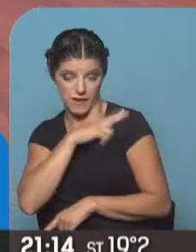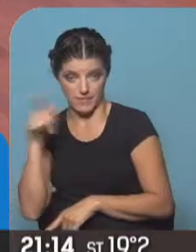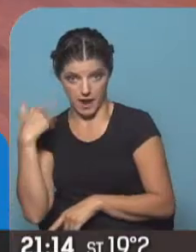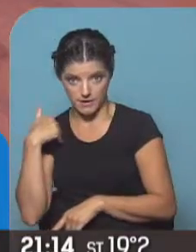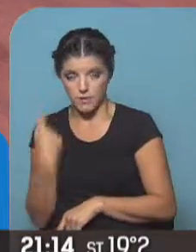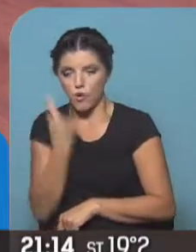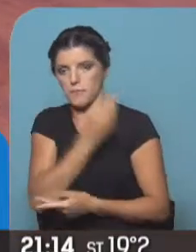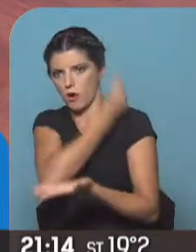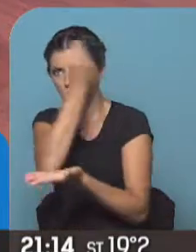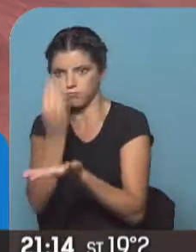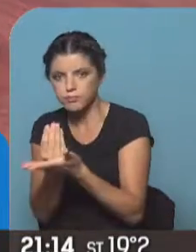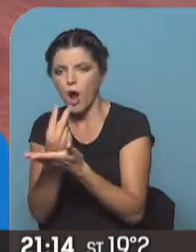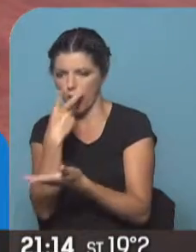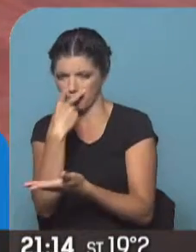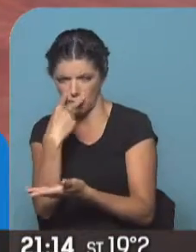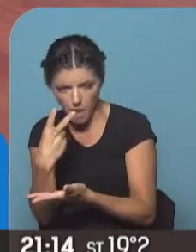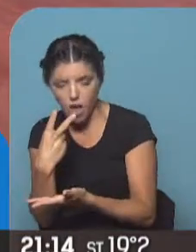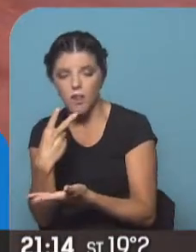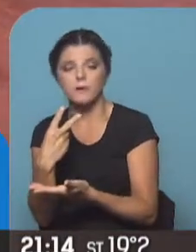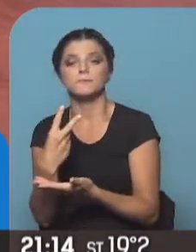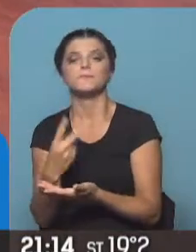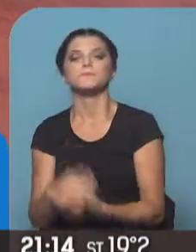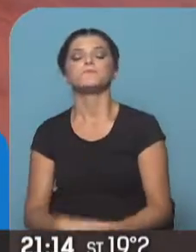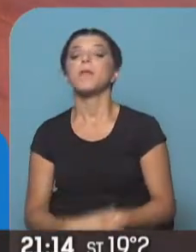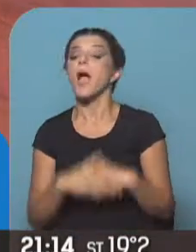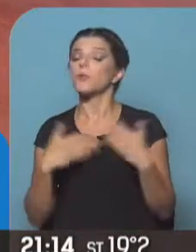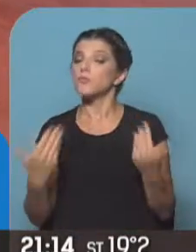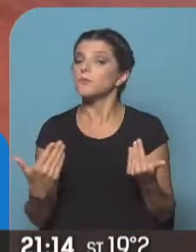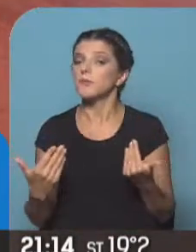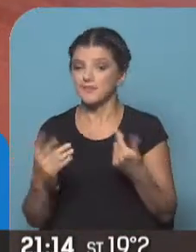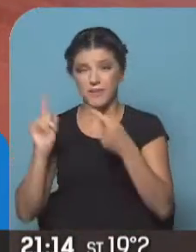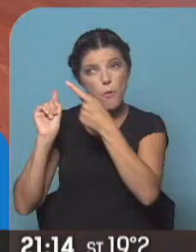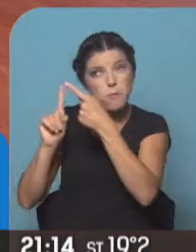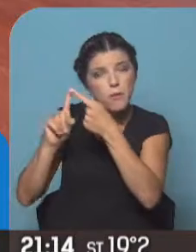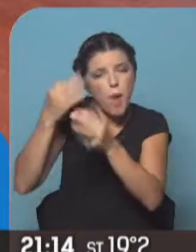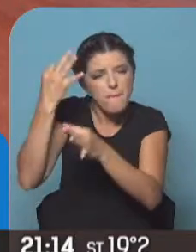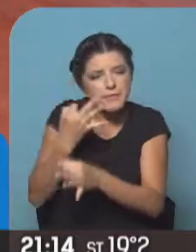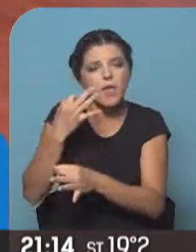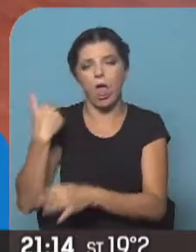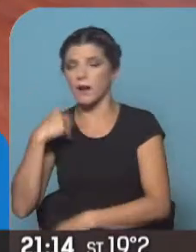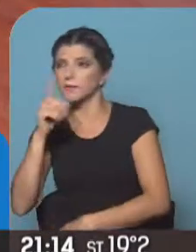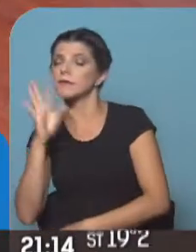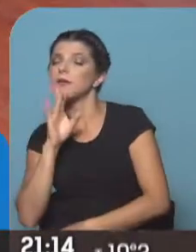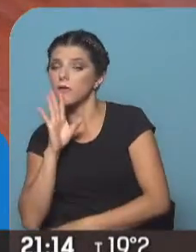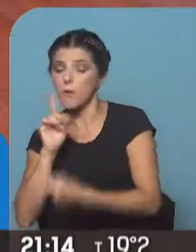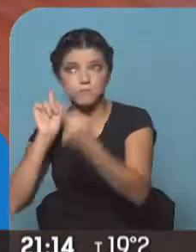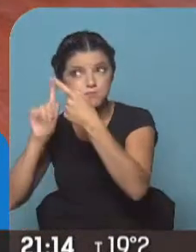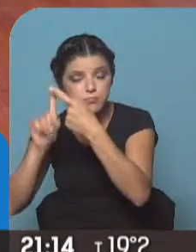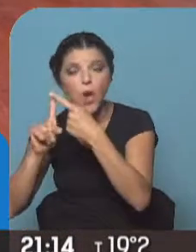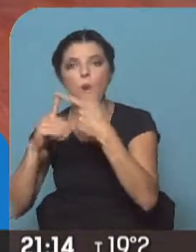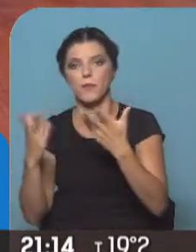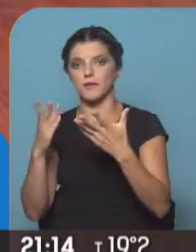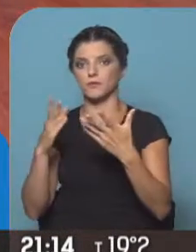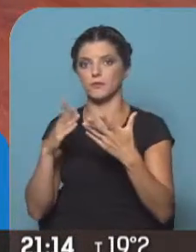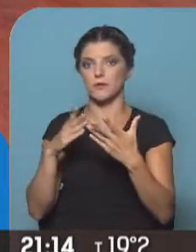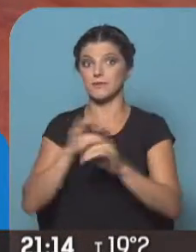primeros observadores. De modo tal que hay una relación muy especial y eso explica la rapidez y la cautela y la prolijidad